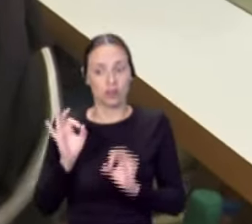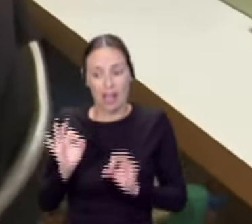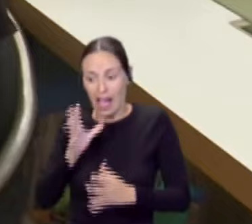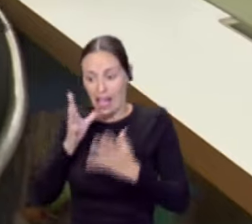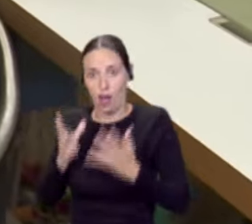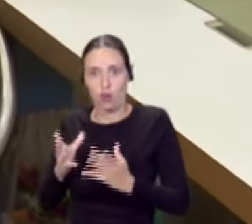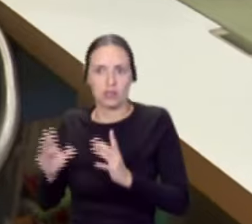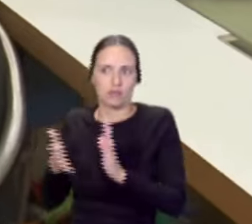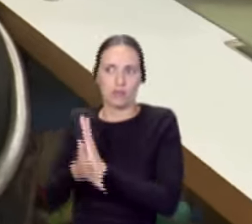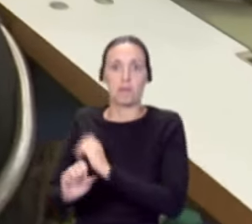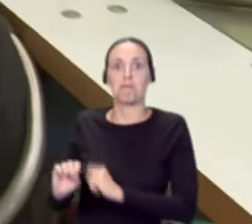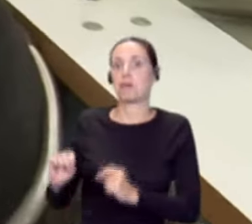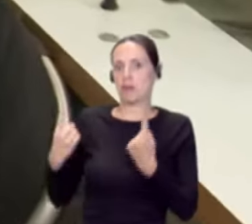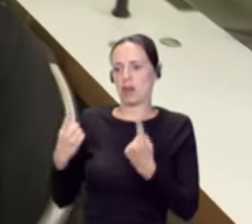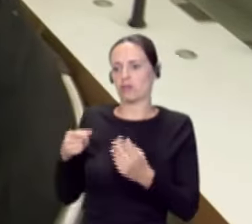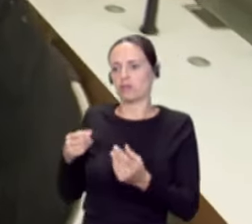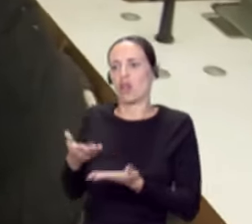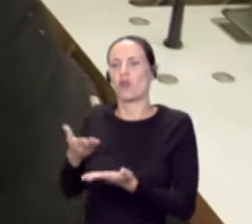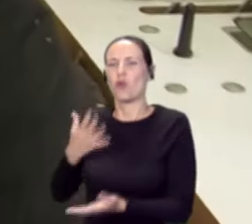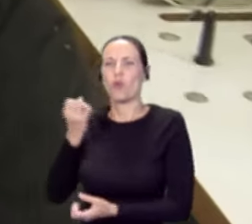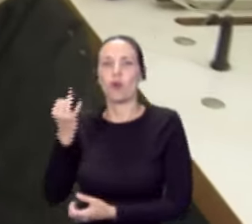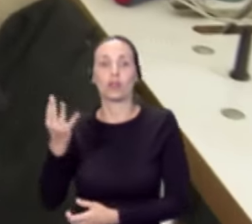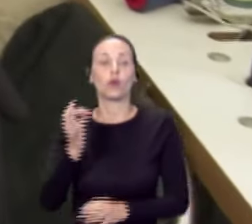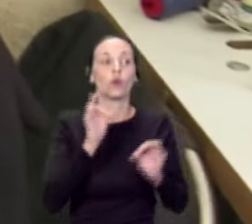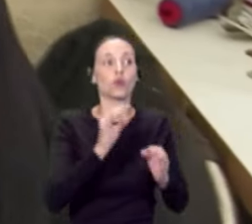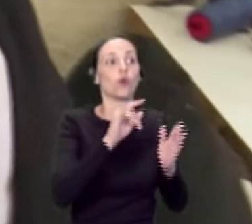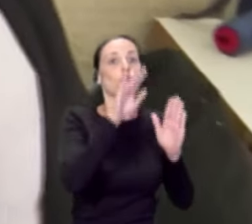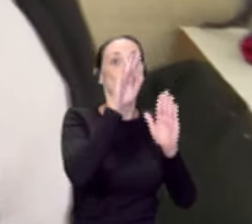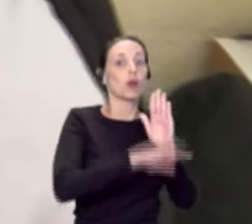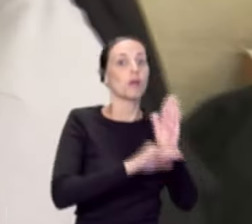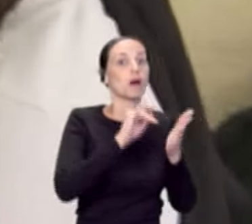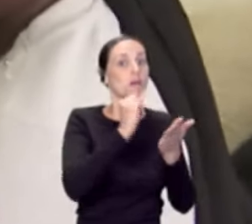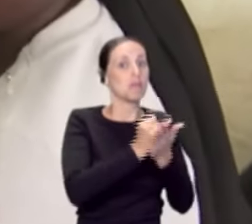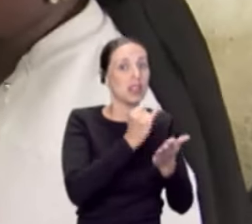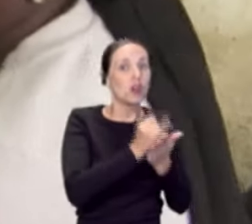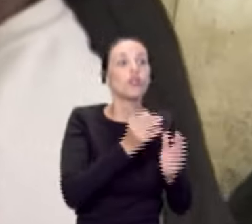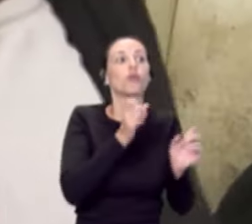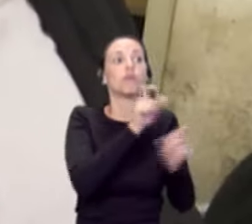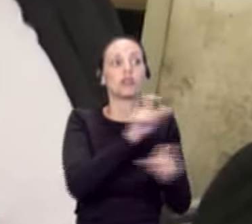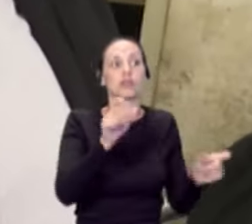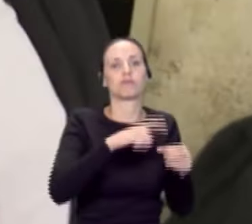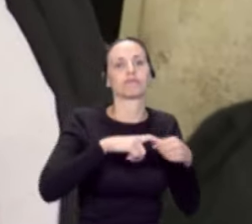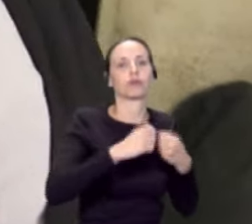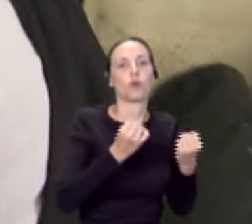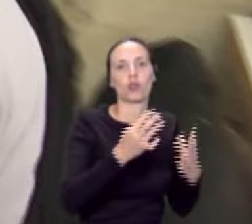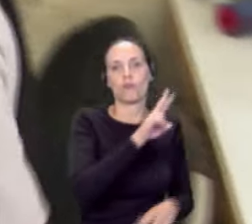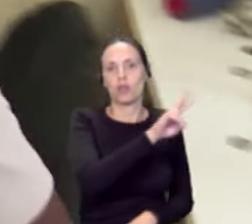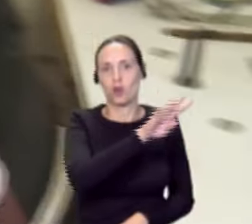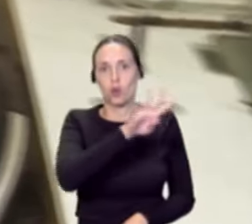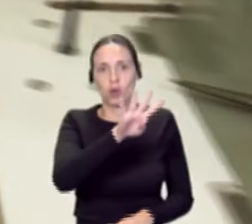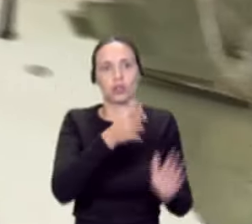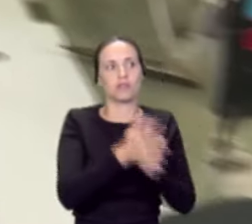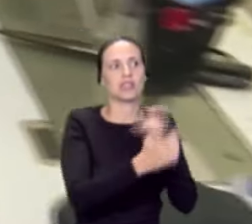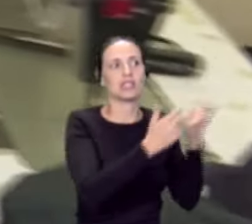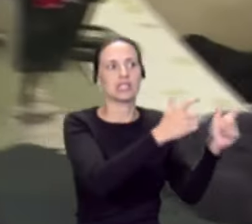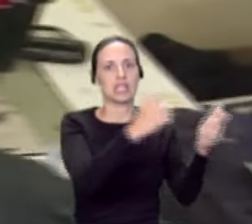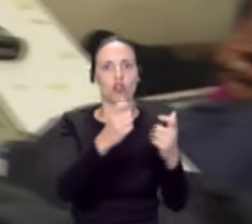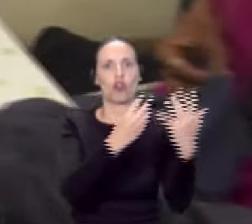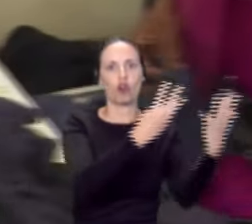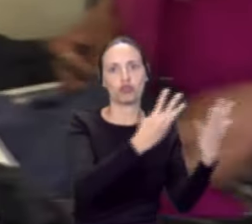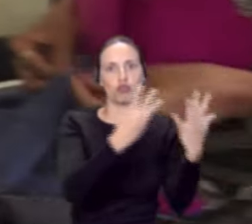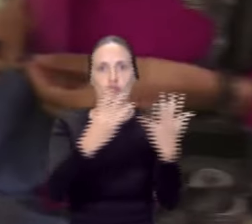con el primero que están terminando? Sí, exactamente. Para el programa piloto hemos tenido 24 participantes en total. Hemos tenido 8 por cada sector. 8 en el sector